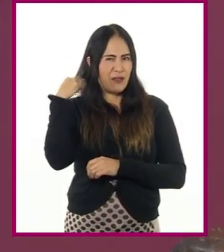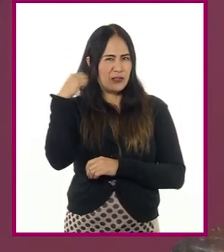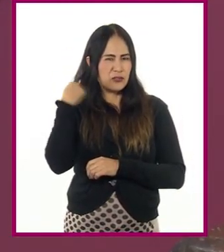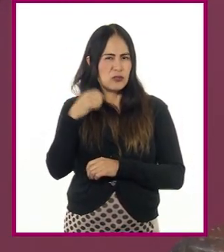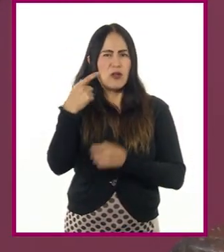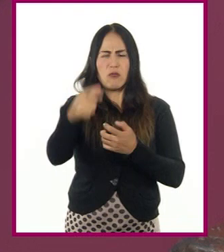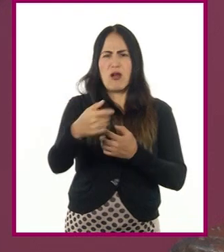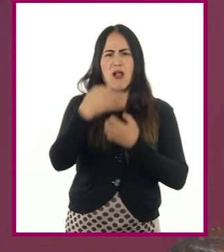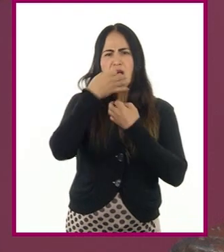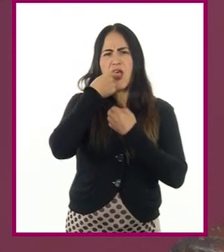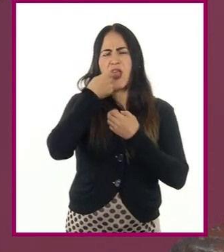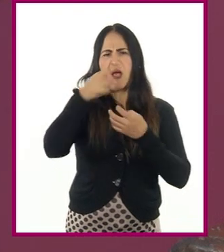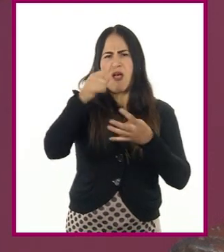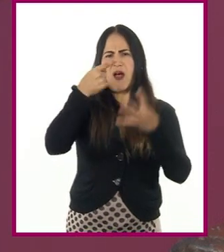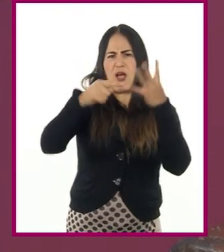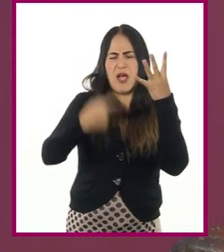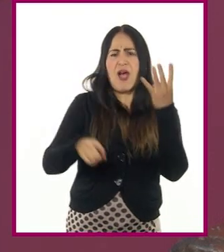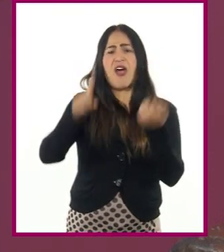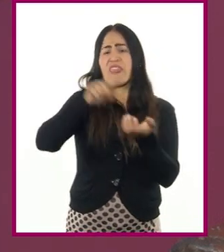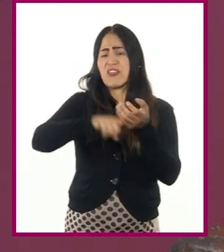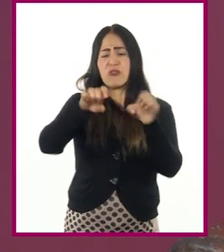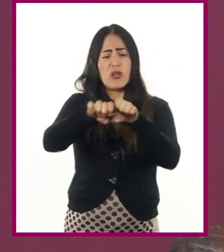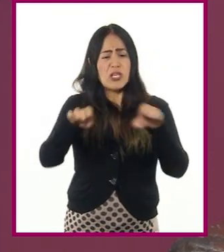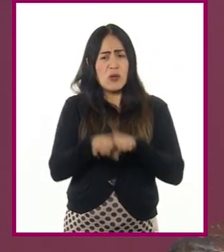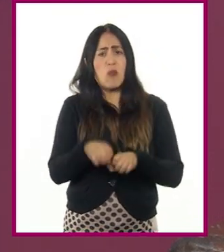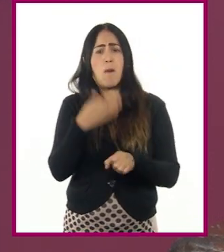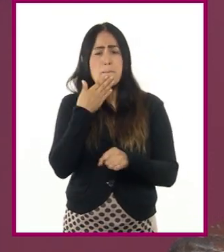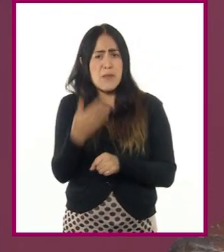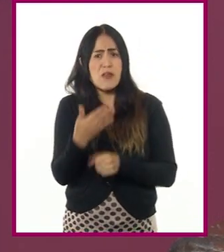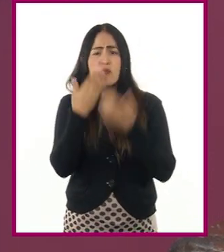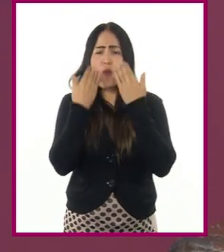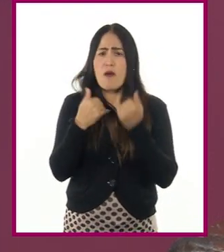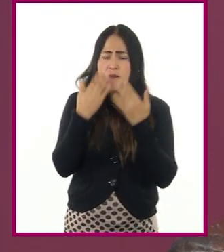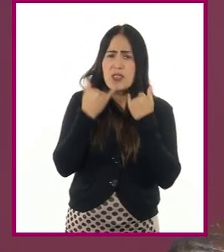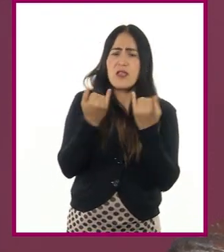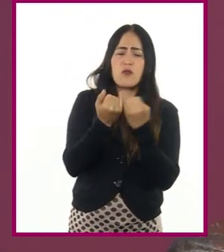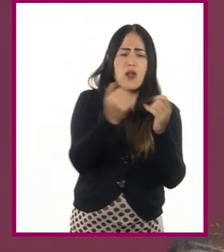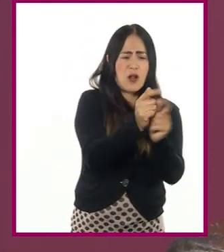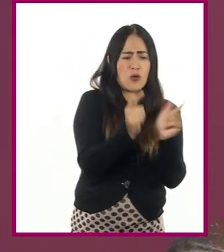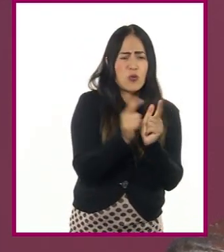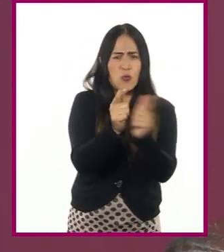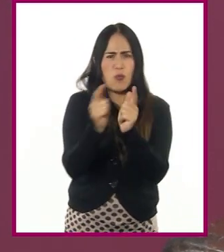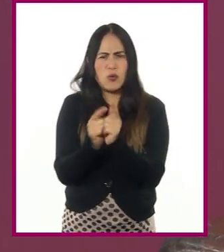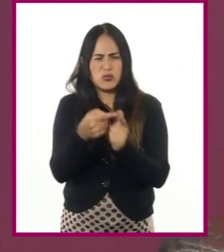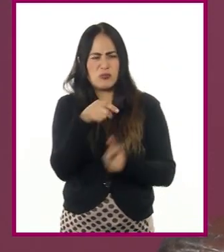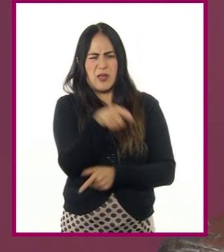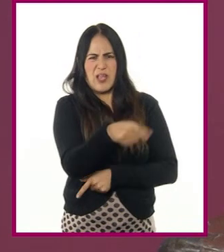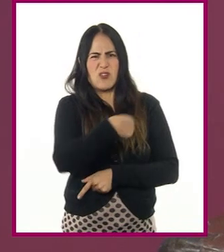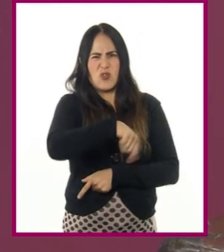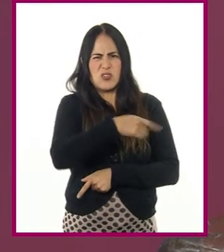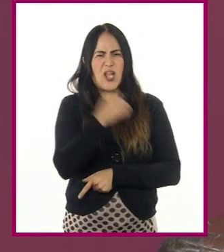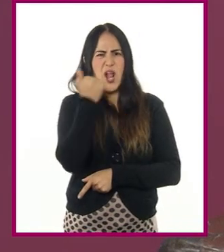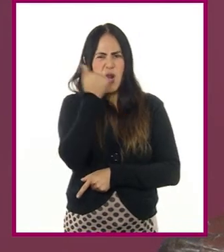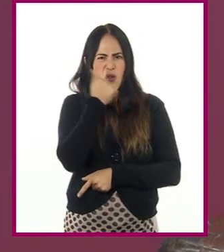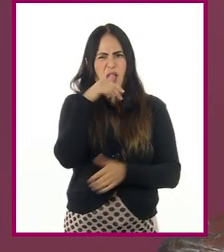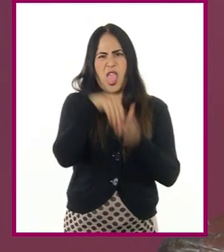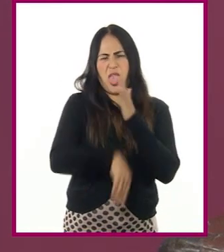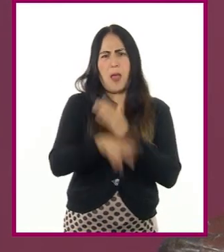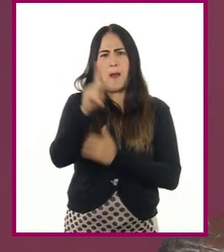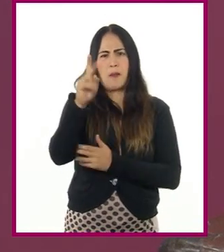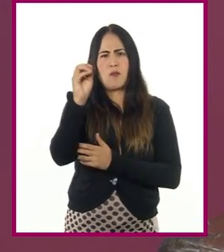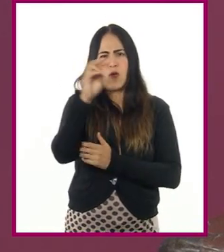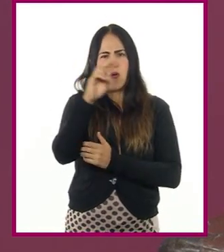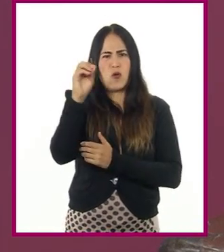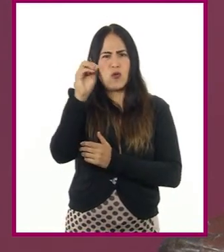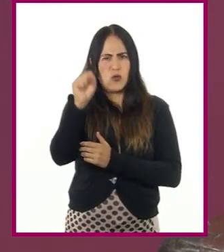falta de equipamiento en sus instalaciones y la presencia de grupos de choque llamados porros. El conflicto creció cuando